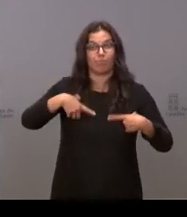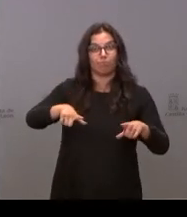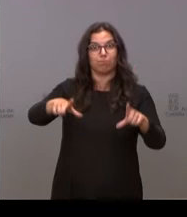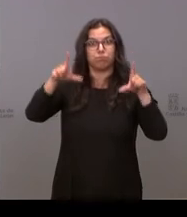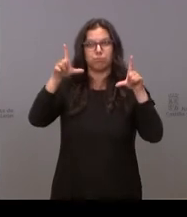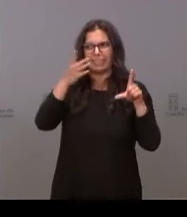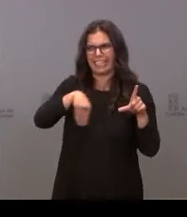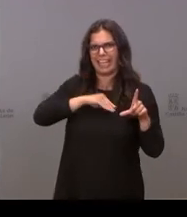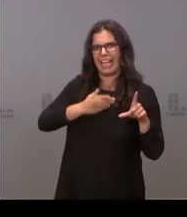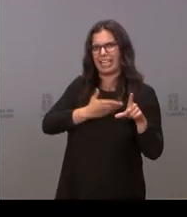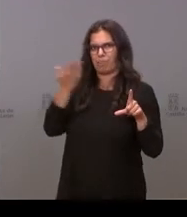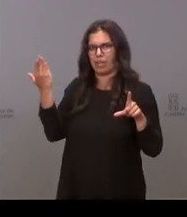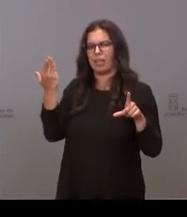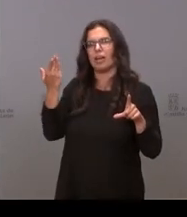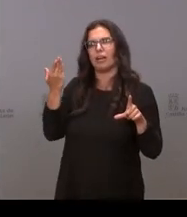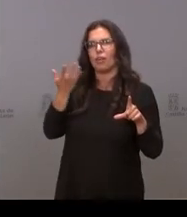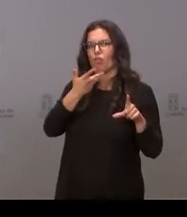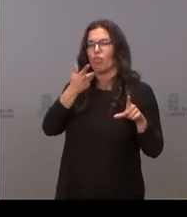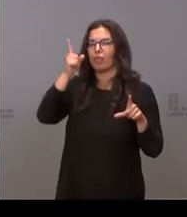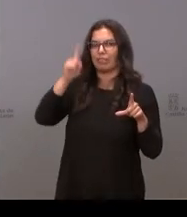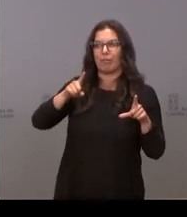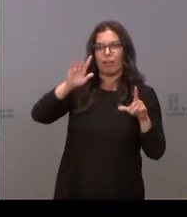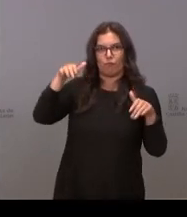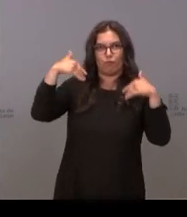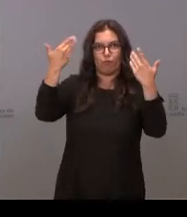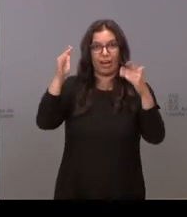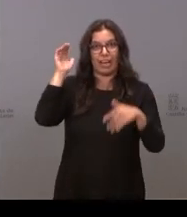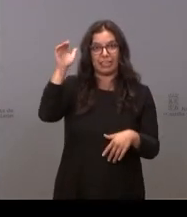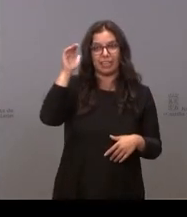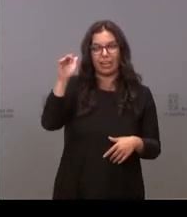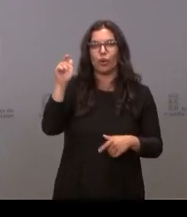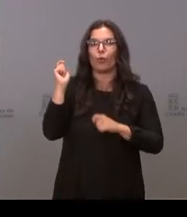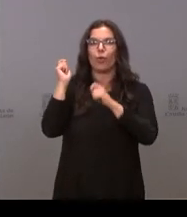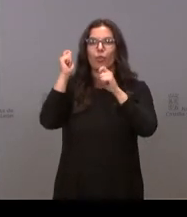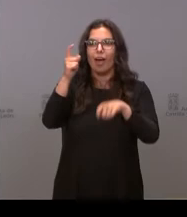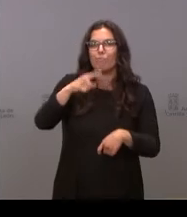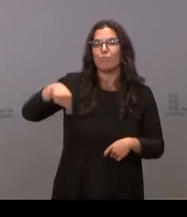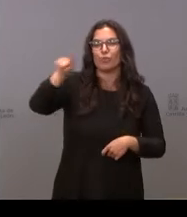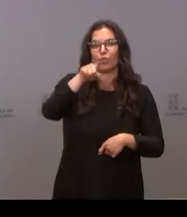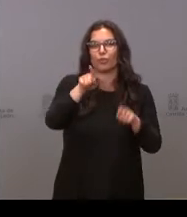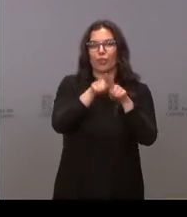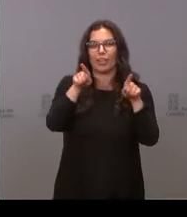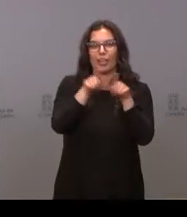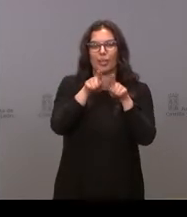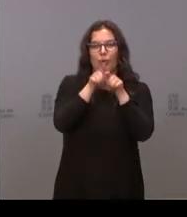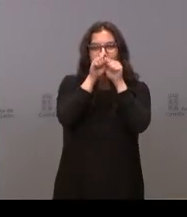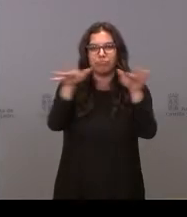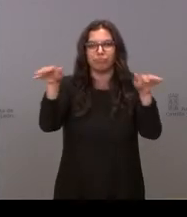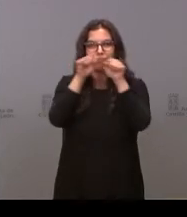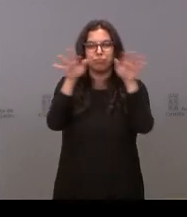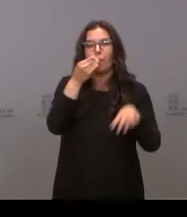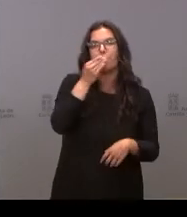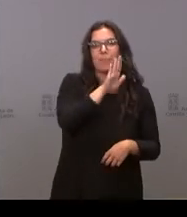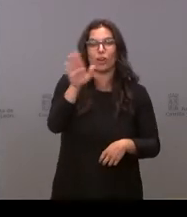de España, pero también fuera de España, os hace excelentes embajadores de nuestro deporte y